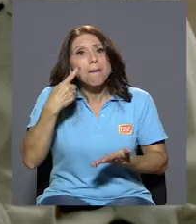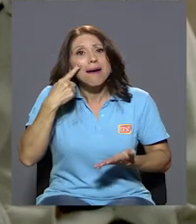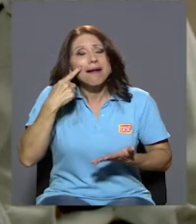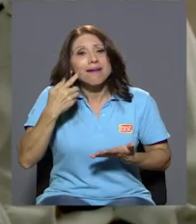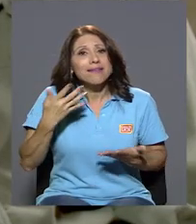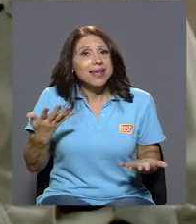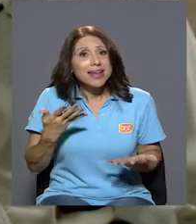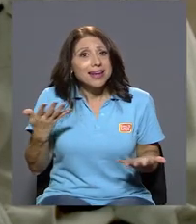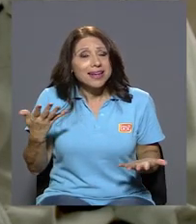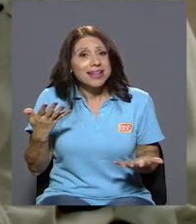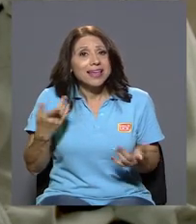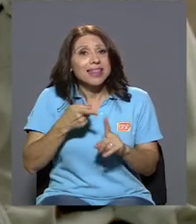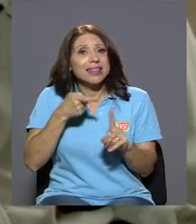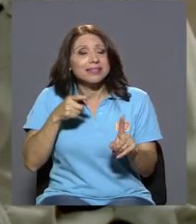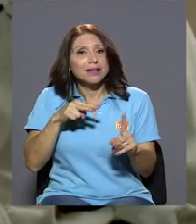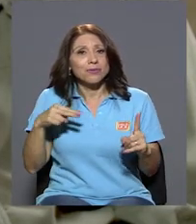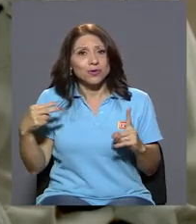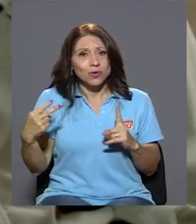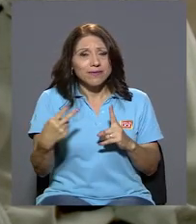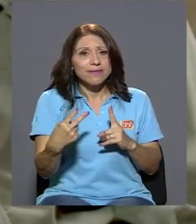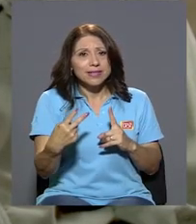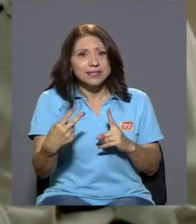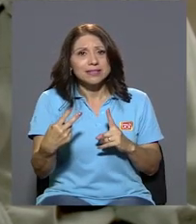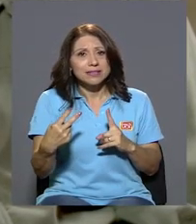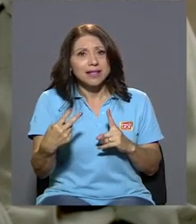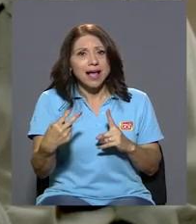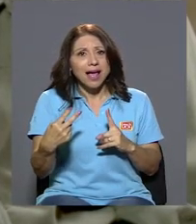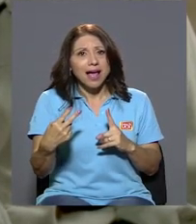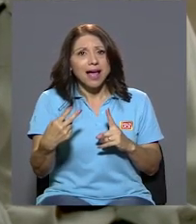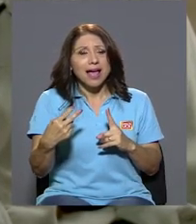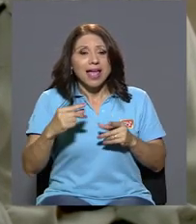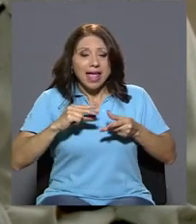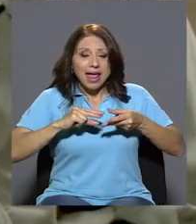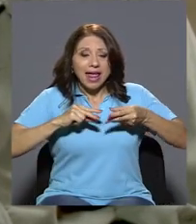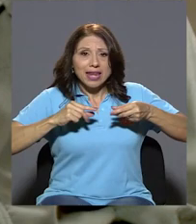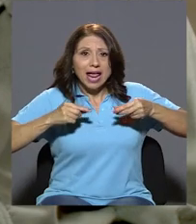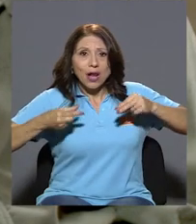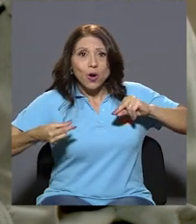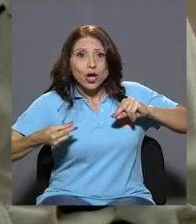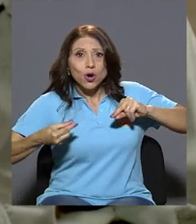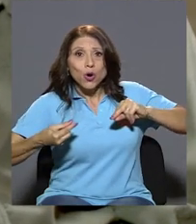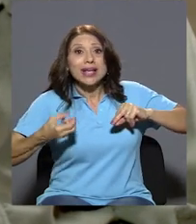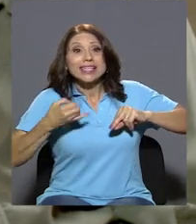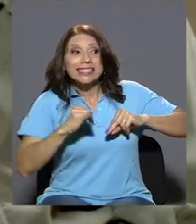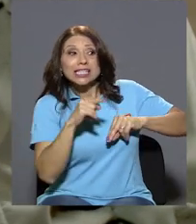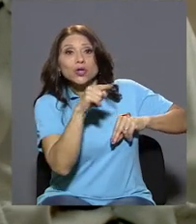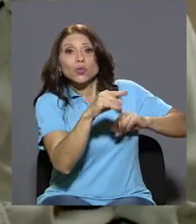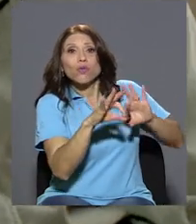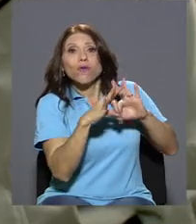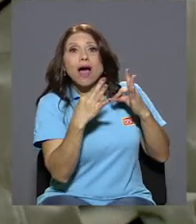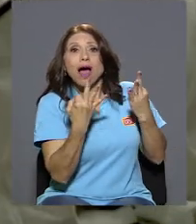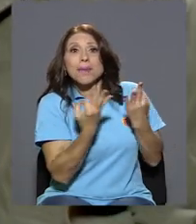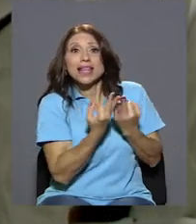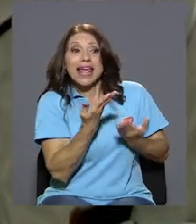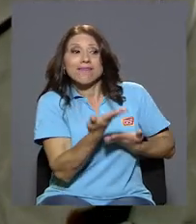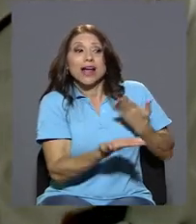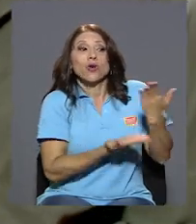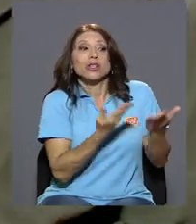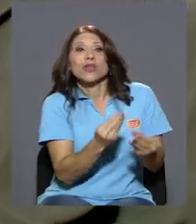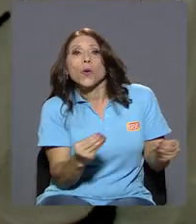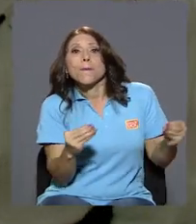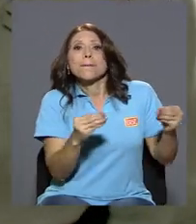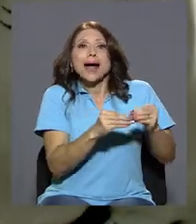para ver si desde el punto de vista geológicos y tu familia bracons habrá